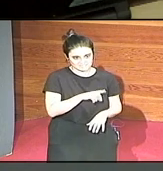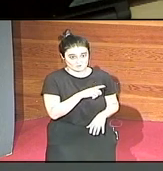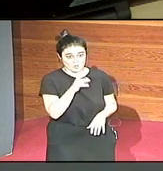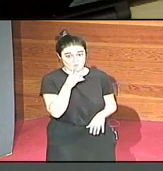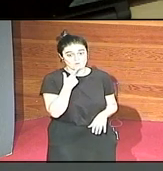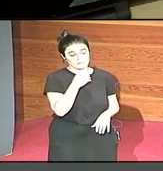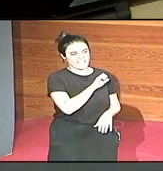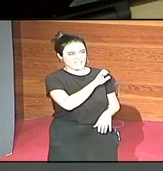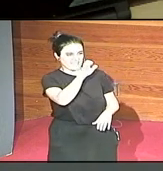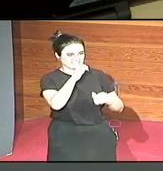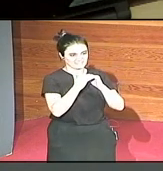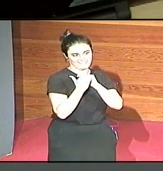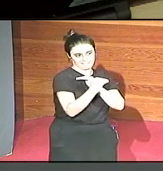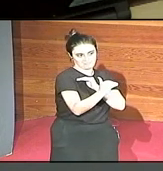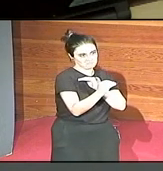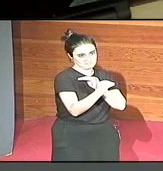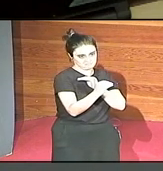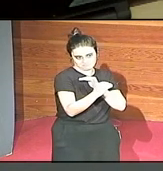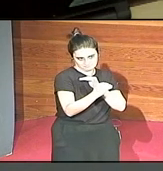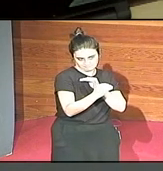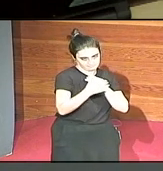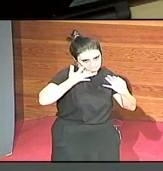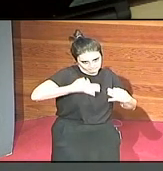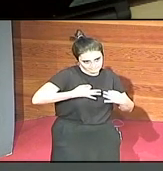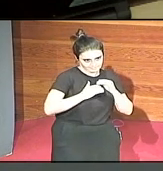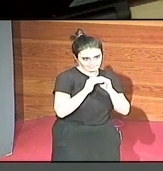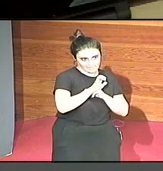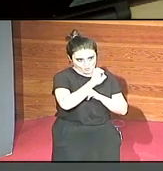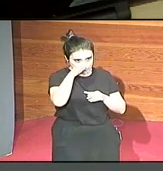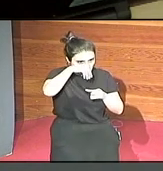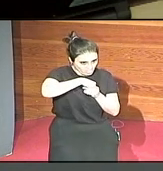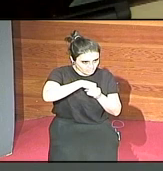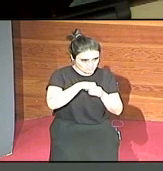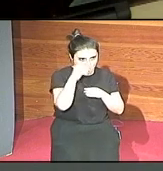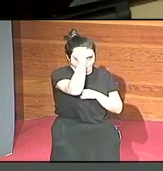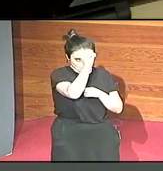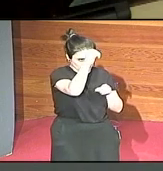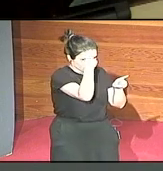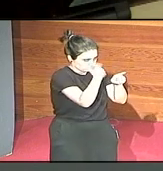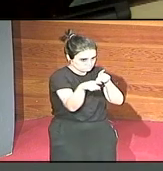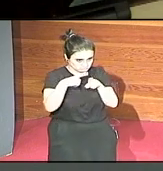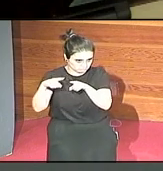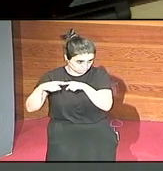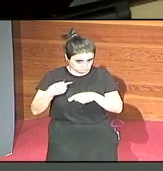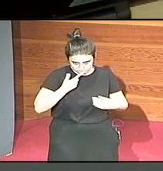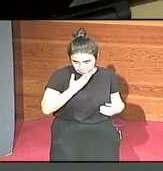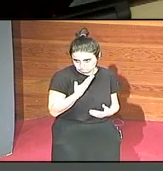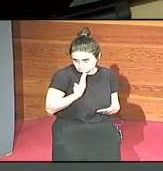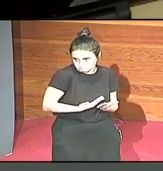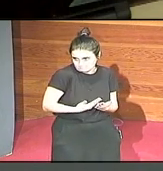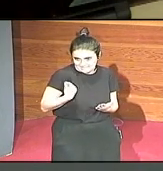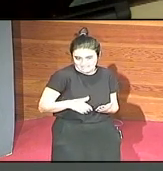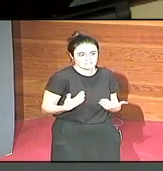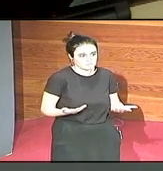que uniforme, y evidentemente la división es enorme, como se está demostrando además en estos momentos, ¿no? Entonces, ¿hasta